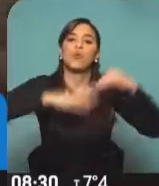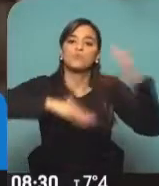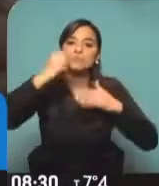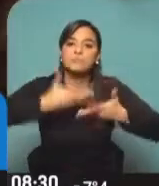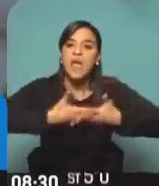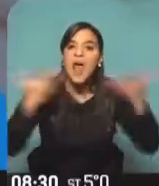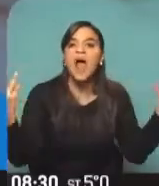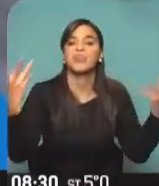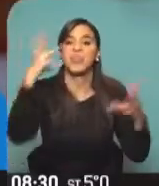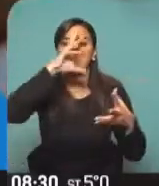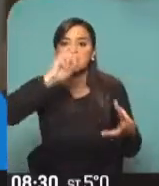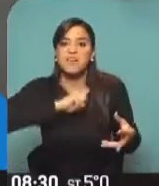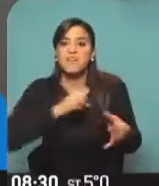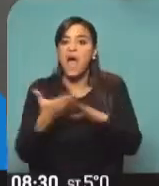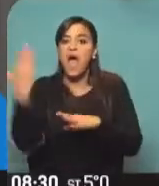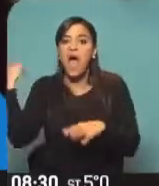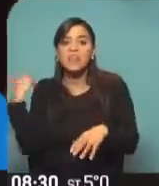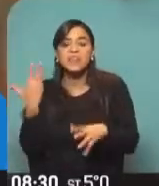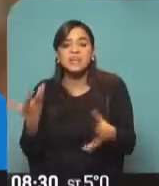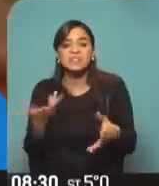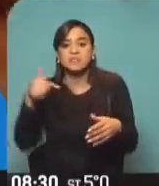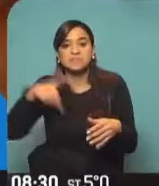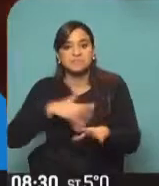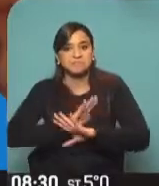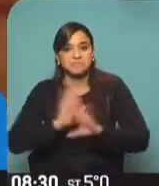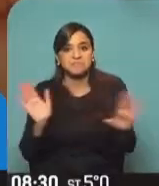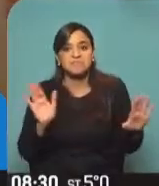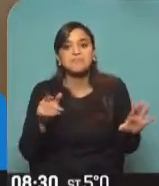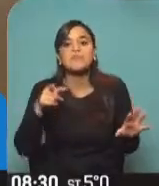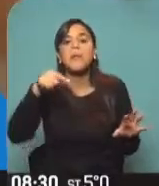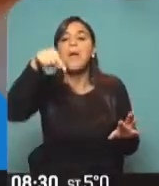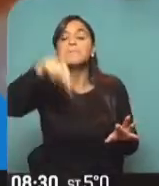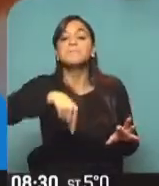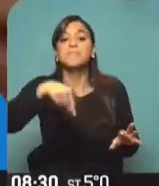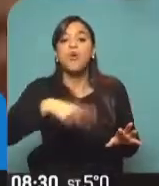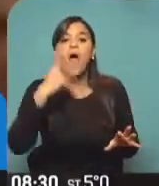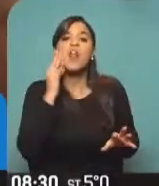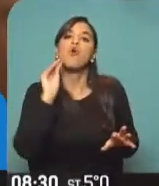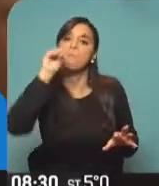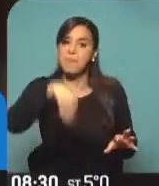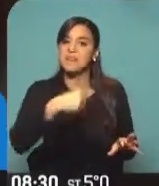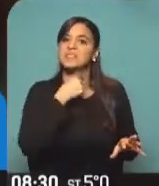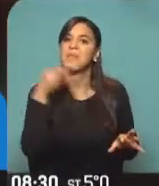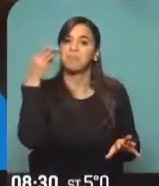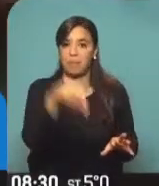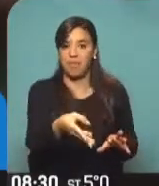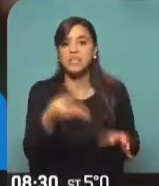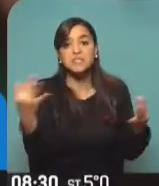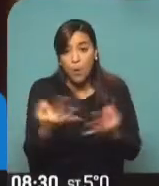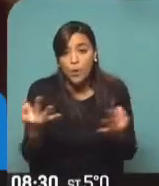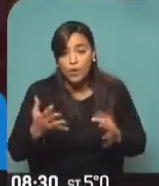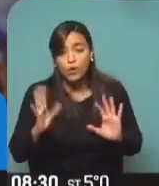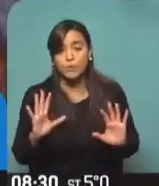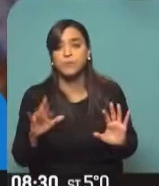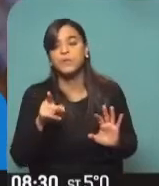con todos los desafíos y cosas que antes pasaban que ahora ya no pasan más pero siempre tienen algo más para querer pedir y está buenísimo